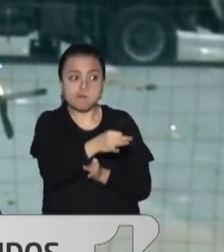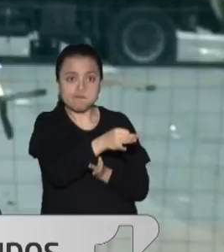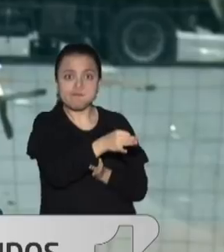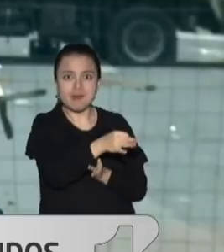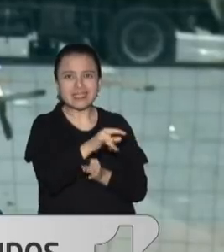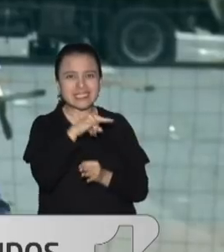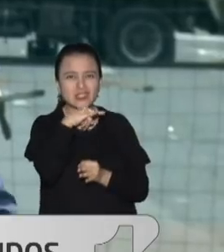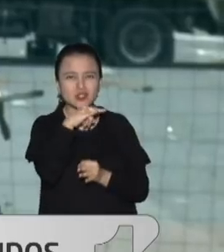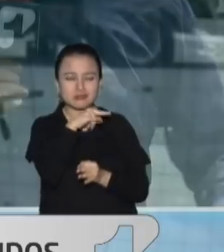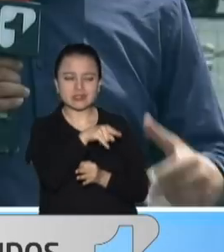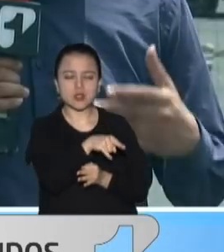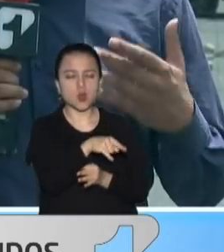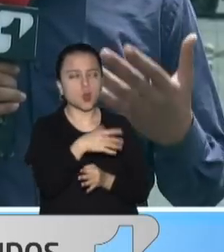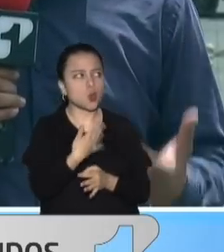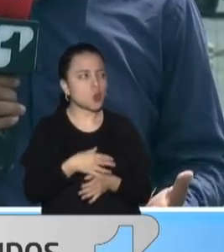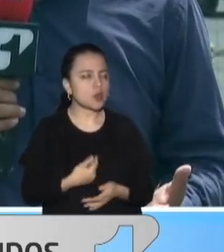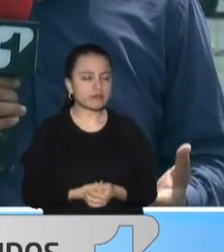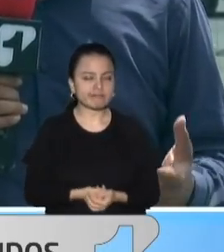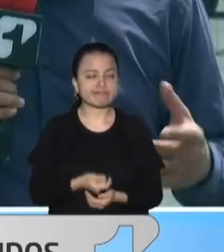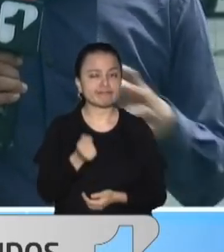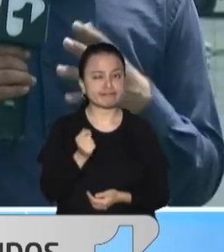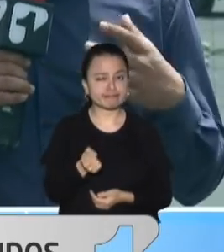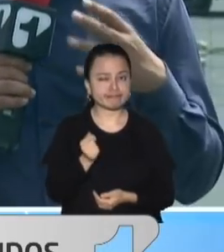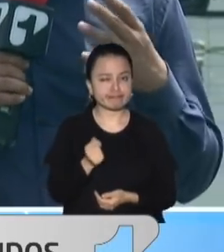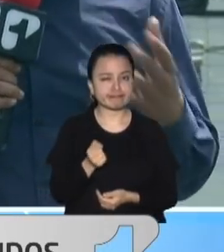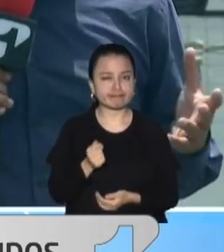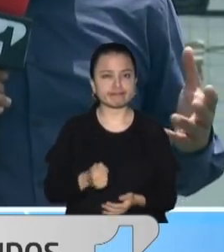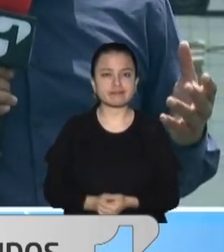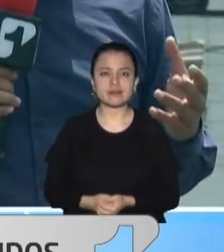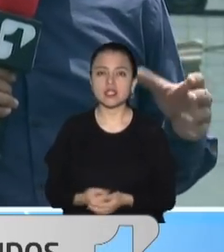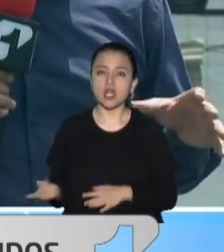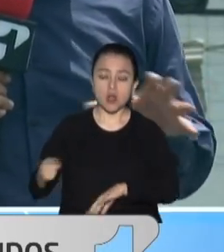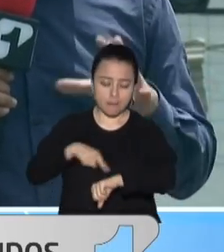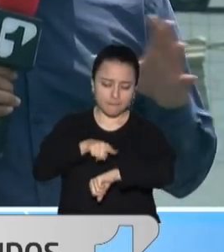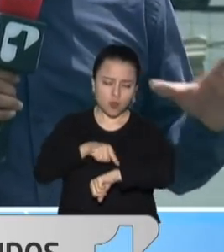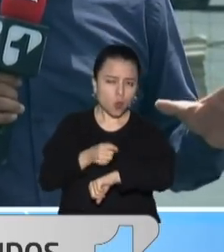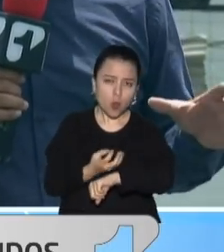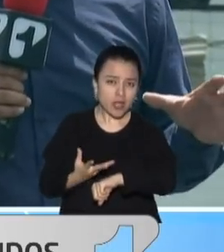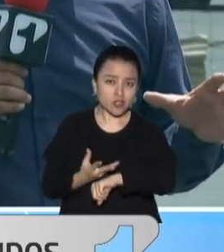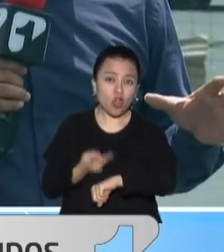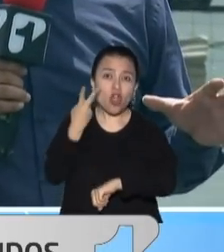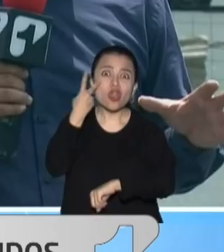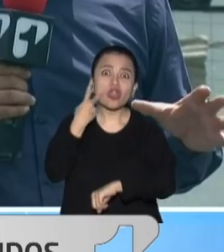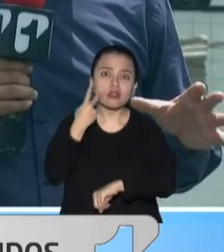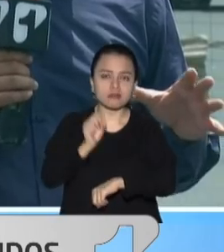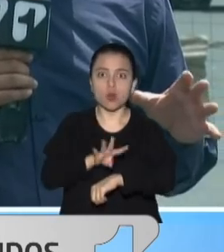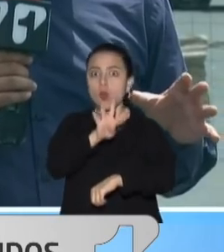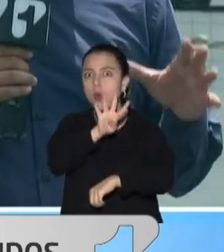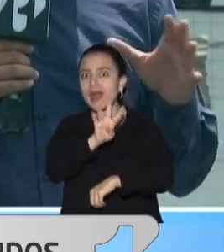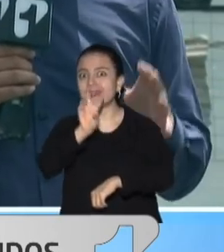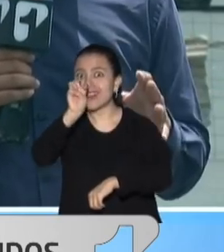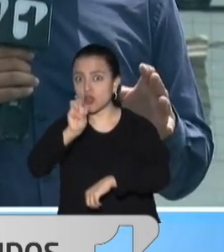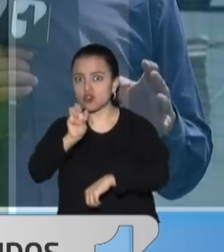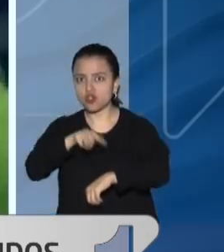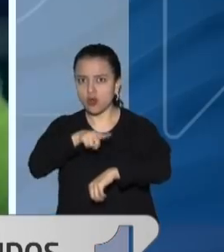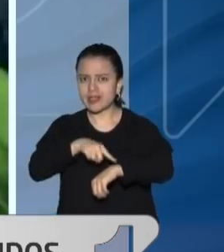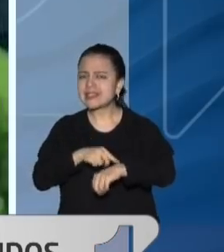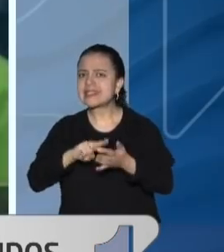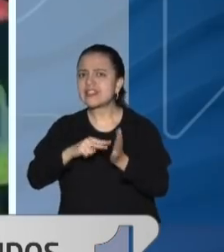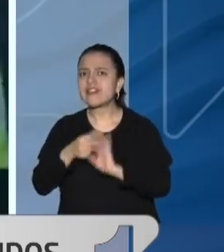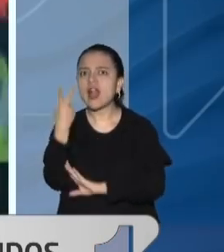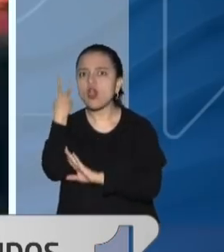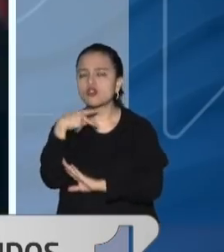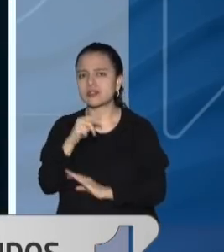bastante delicada durante 48 horas. Varios enfrentamientos se extendieron especialmente en la entrada a este municipio.